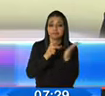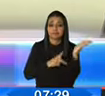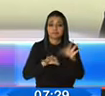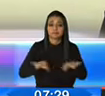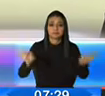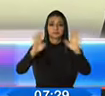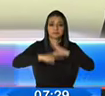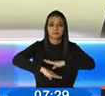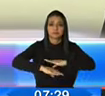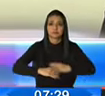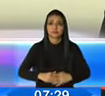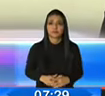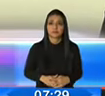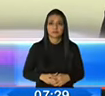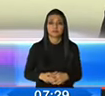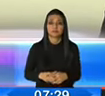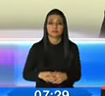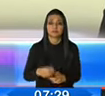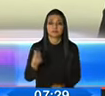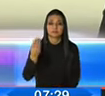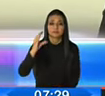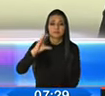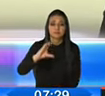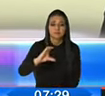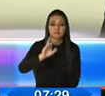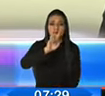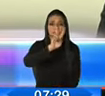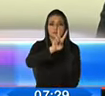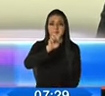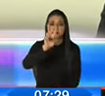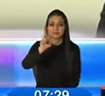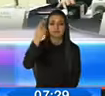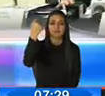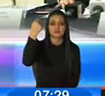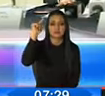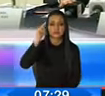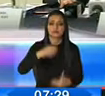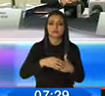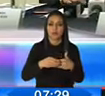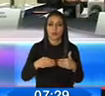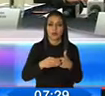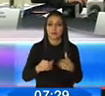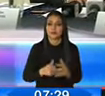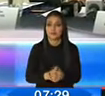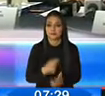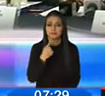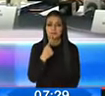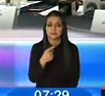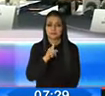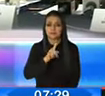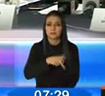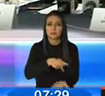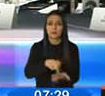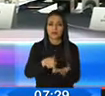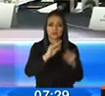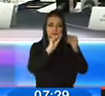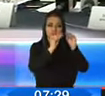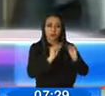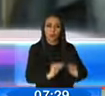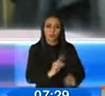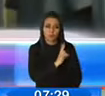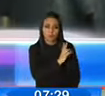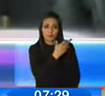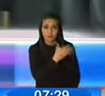becas. El IES ha destinado casi 22 millones de dólares. Indicaron que no solo se contempla el pago de la formación